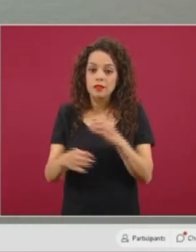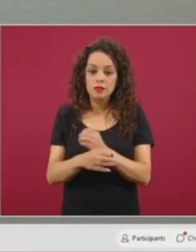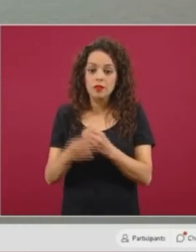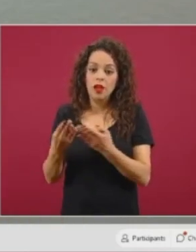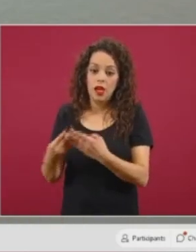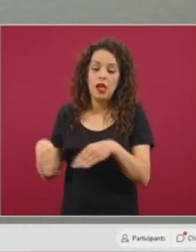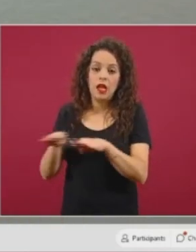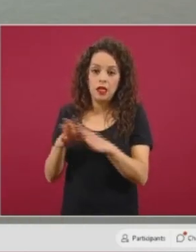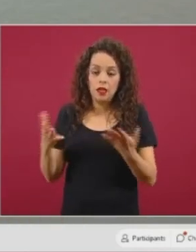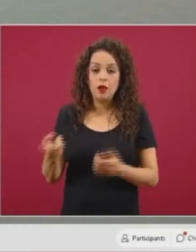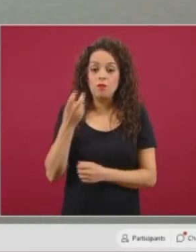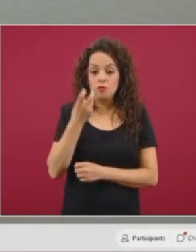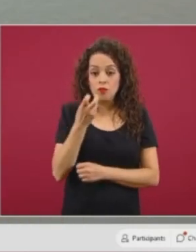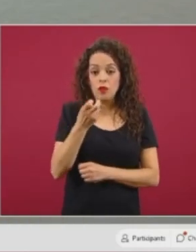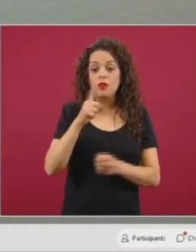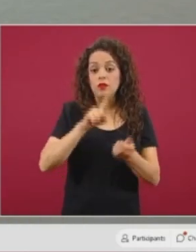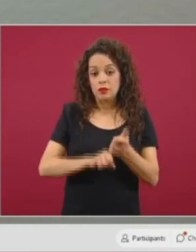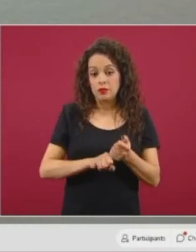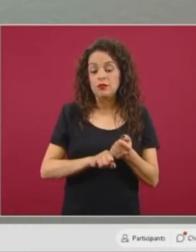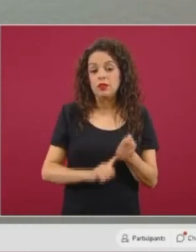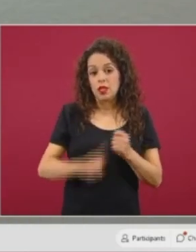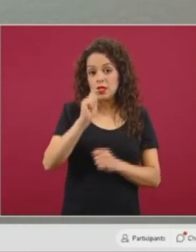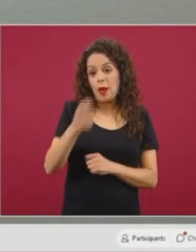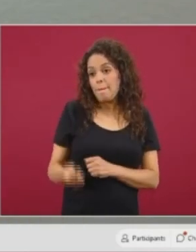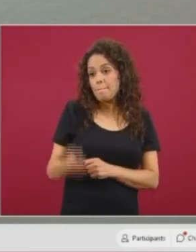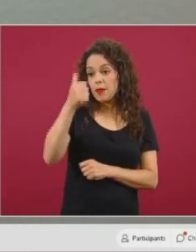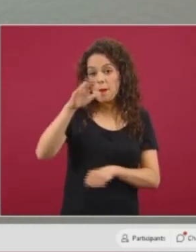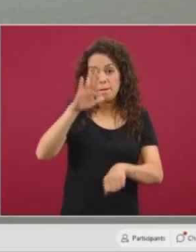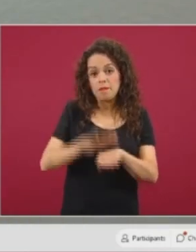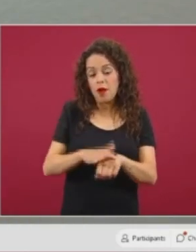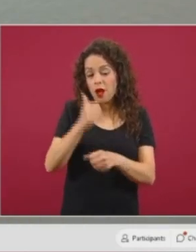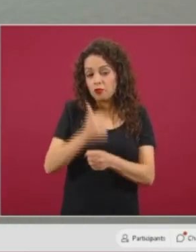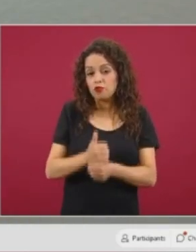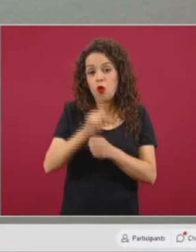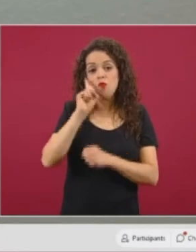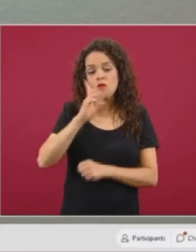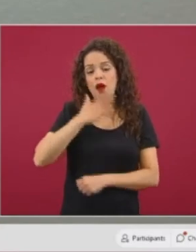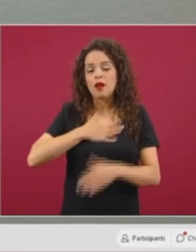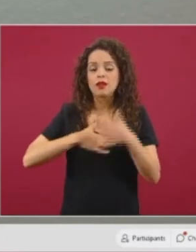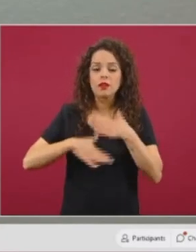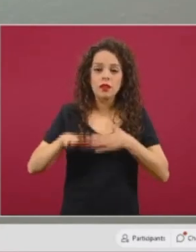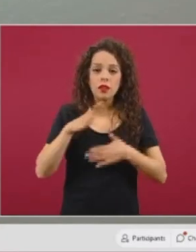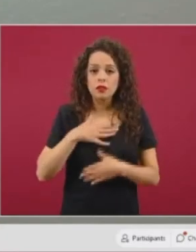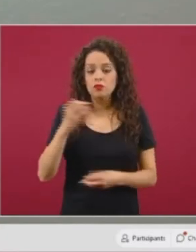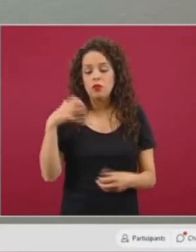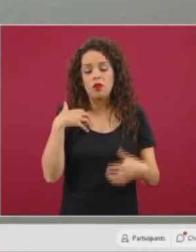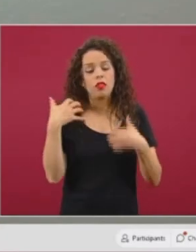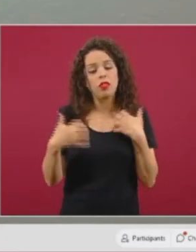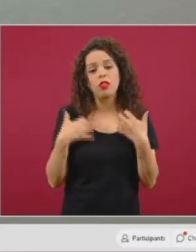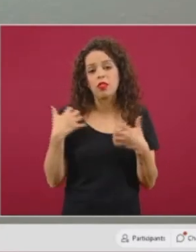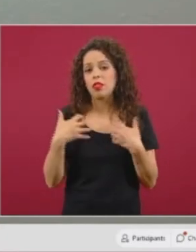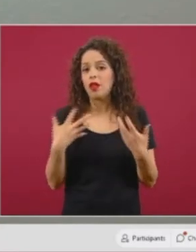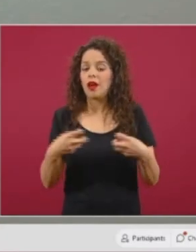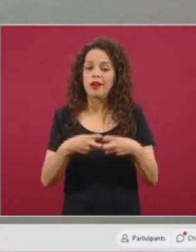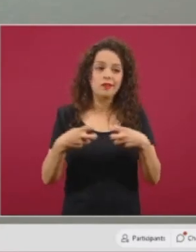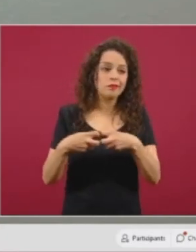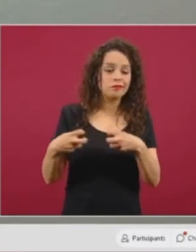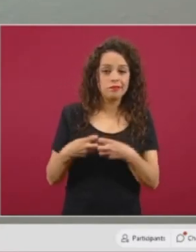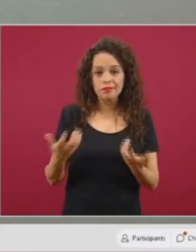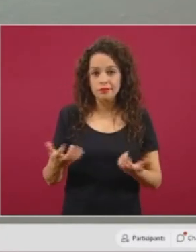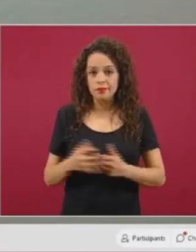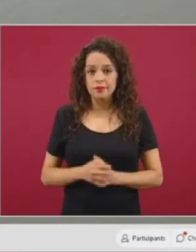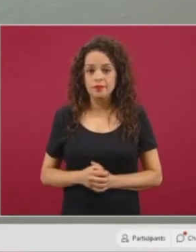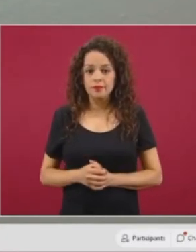en la primera línea de estrés y de cansancio. La agenda sigue